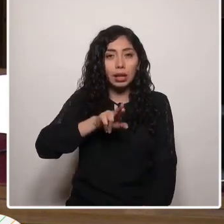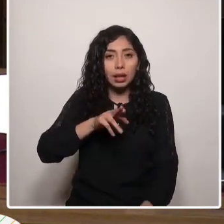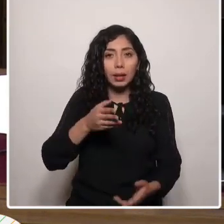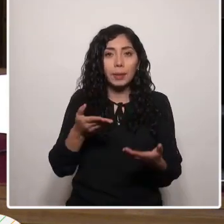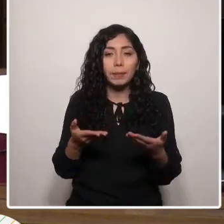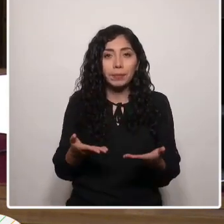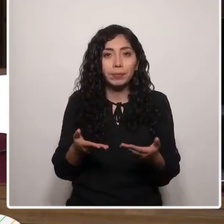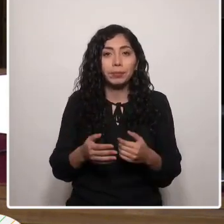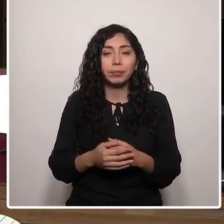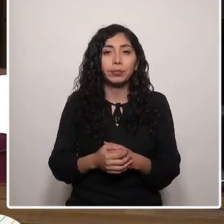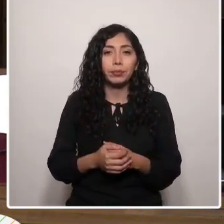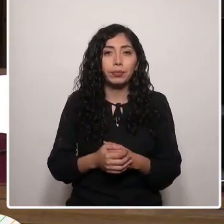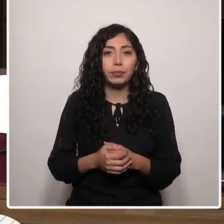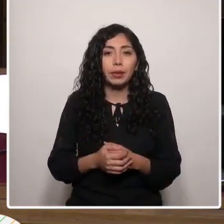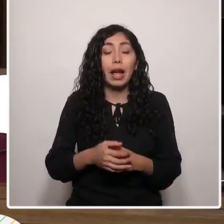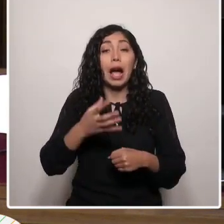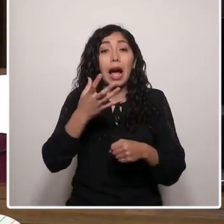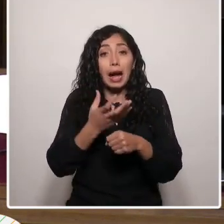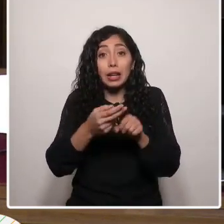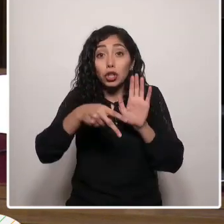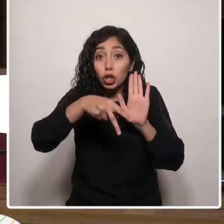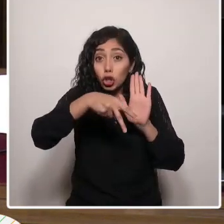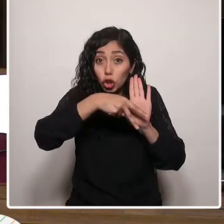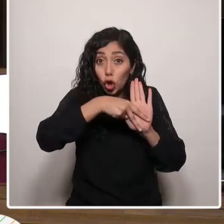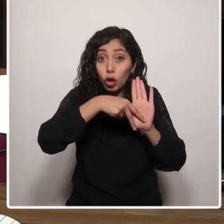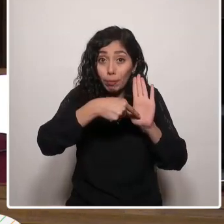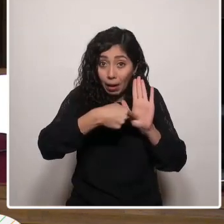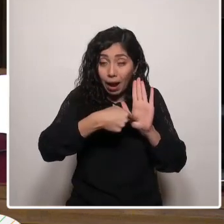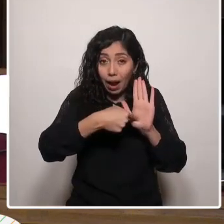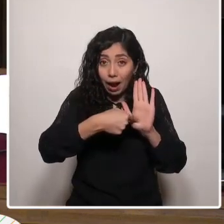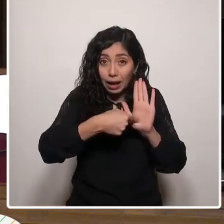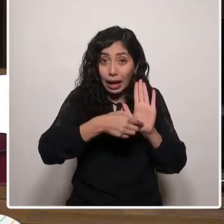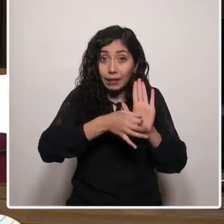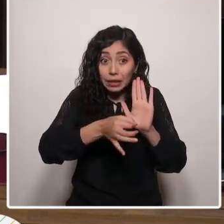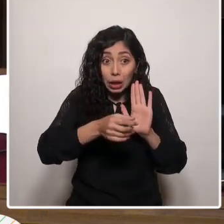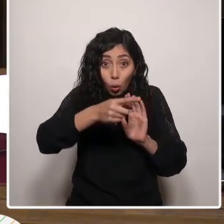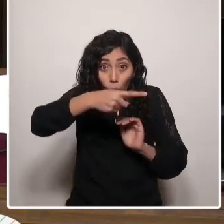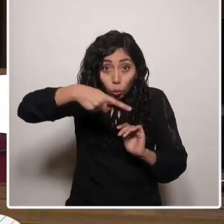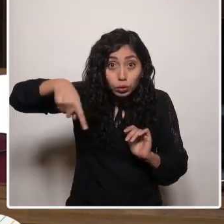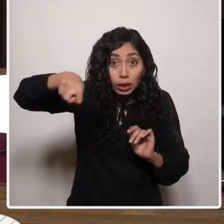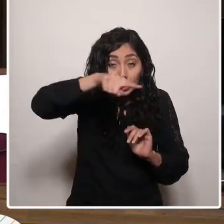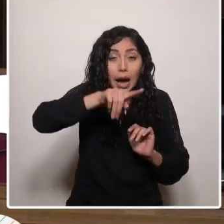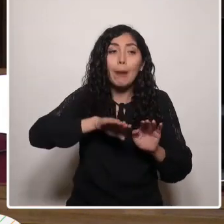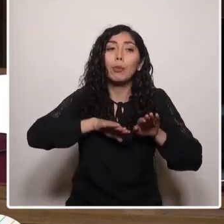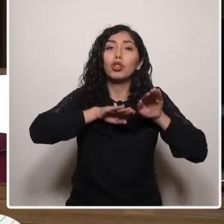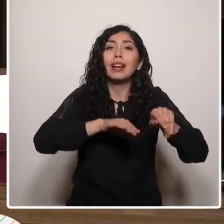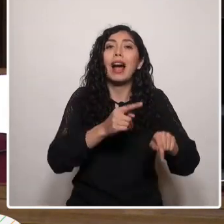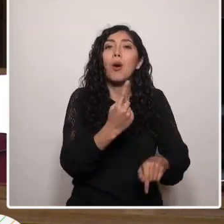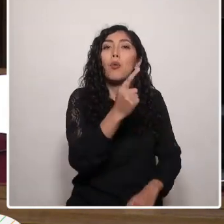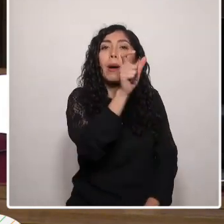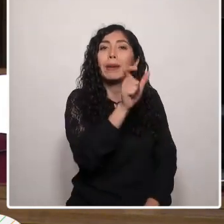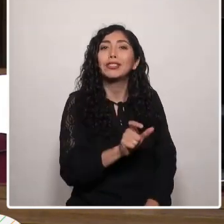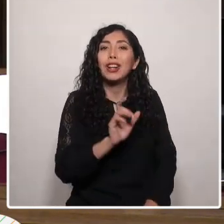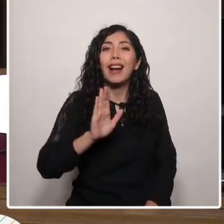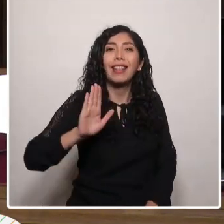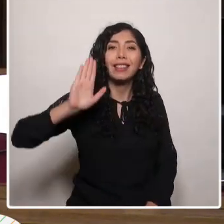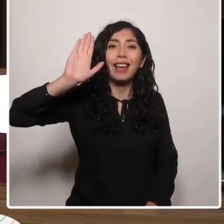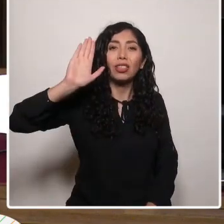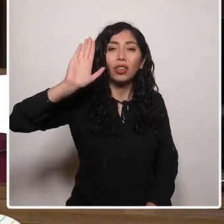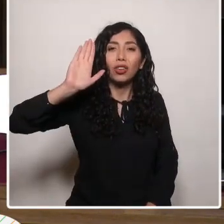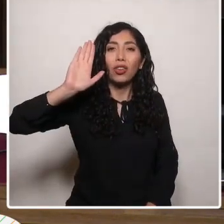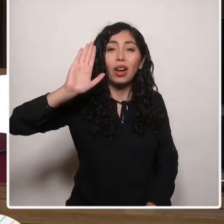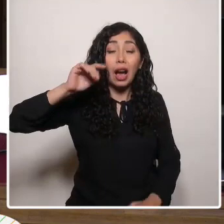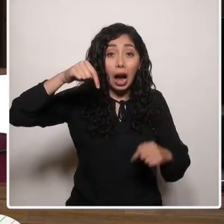solo como hay una norma que limita a todos ustedes para patrocinar solo una candidatura, en este